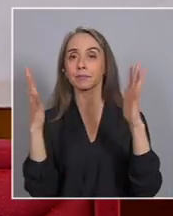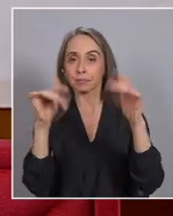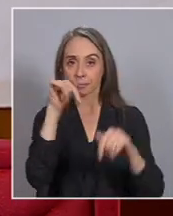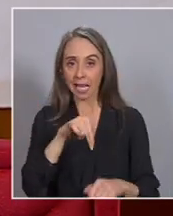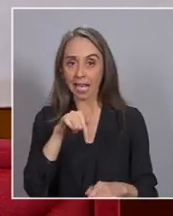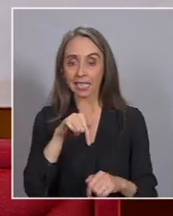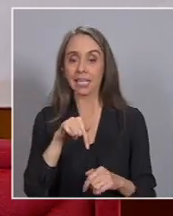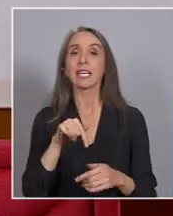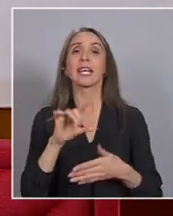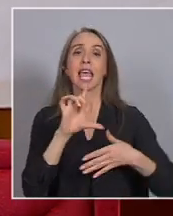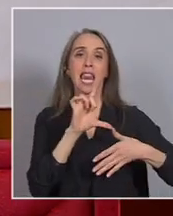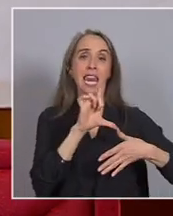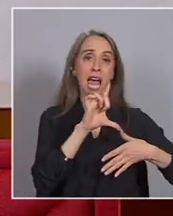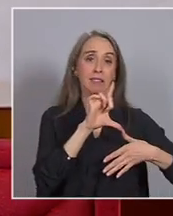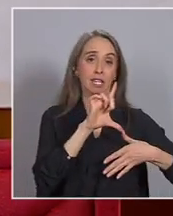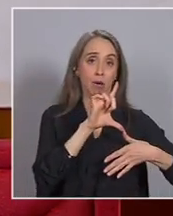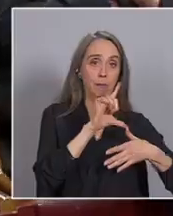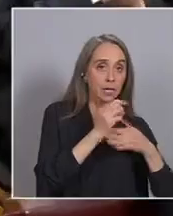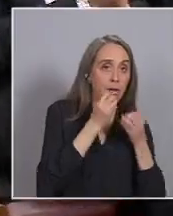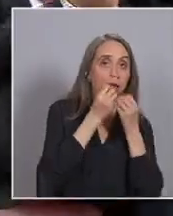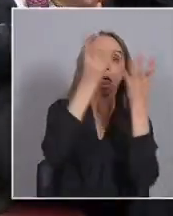desde Latinoamérica, le abramos al mundo.